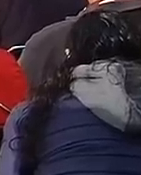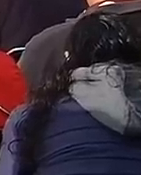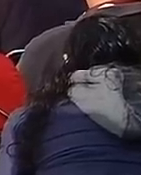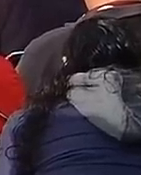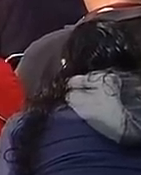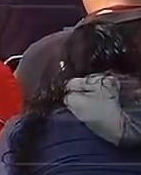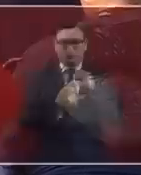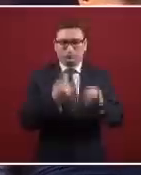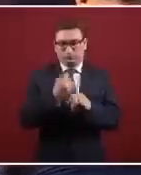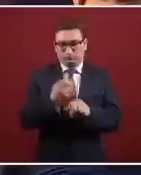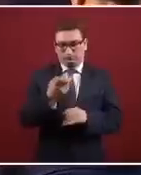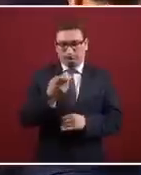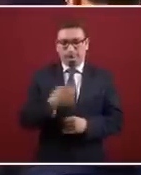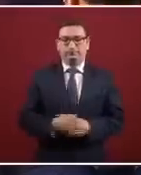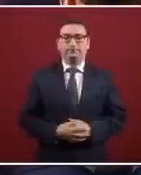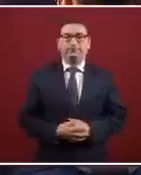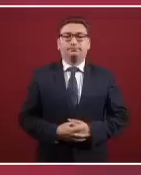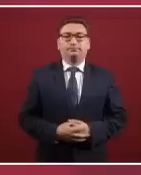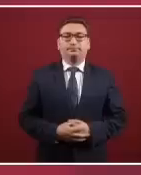un paréntesis,